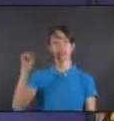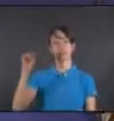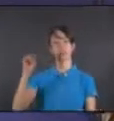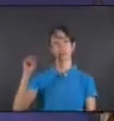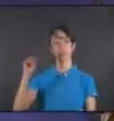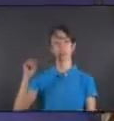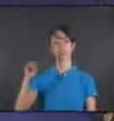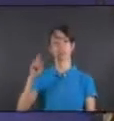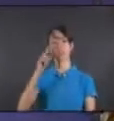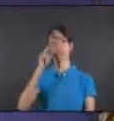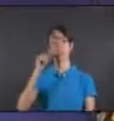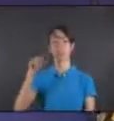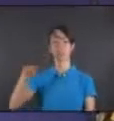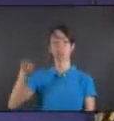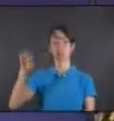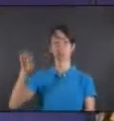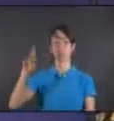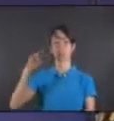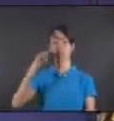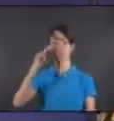Y después se metió a la universidad.